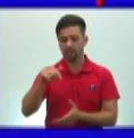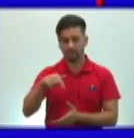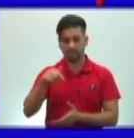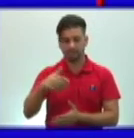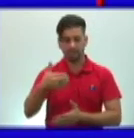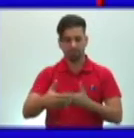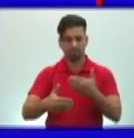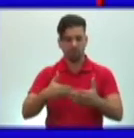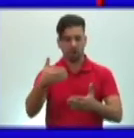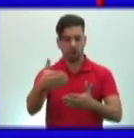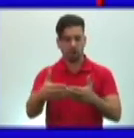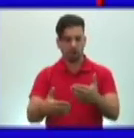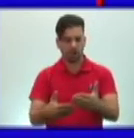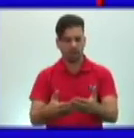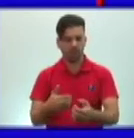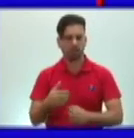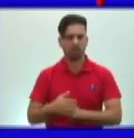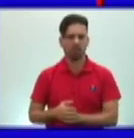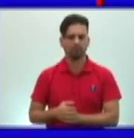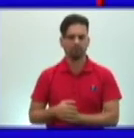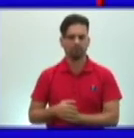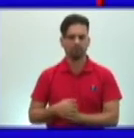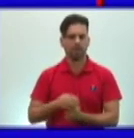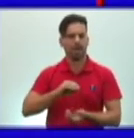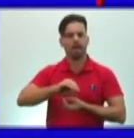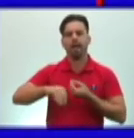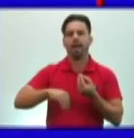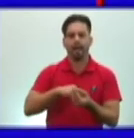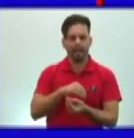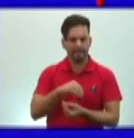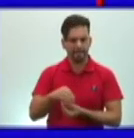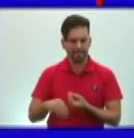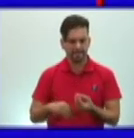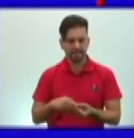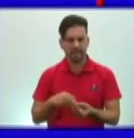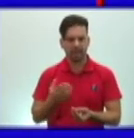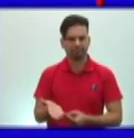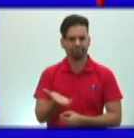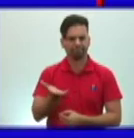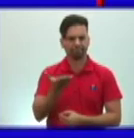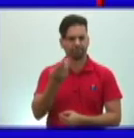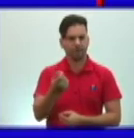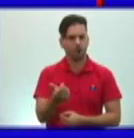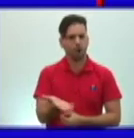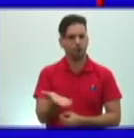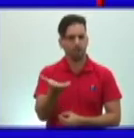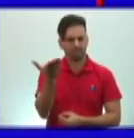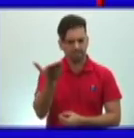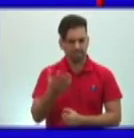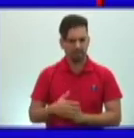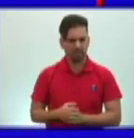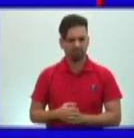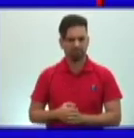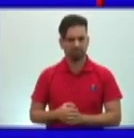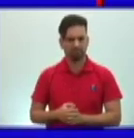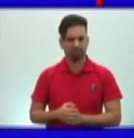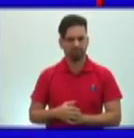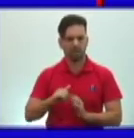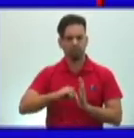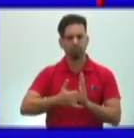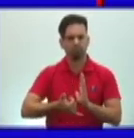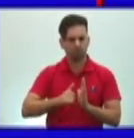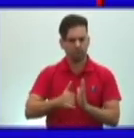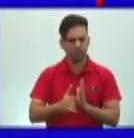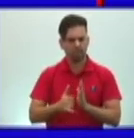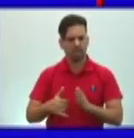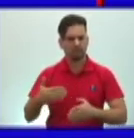para fortalecer la economía y el enfrentamiento a la crisis generada por la COVID-19. Y en ella pasa lo que conocemos como